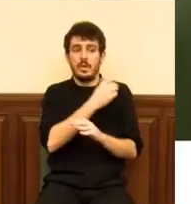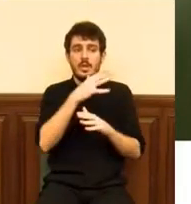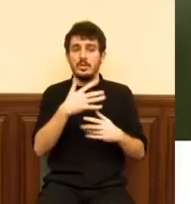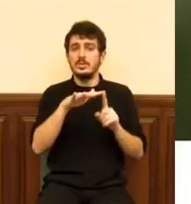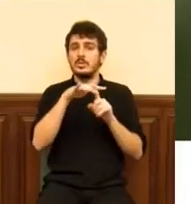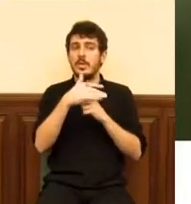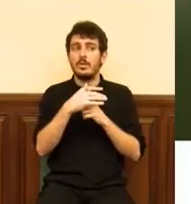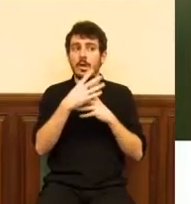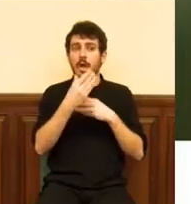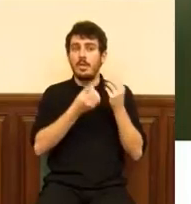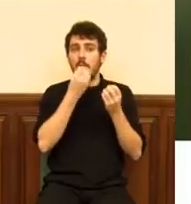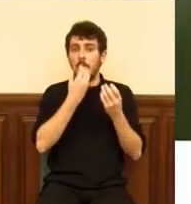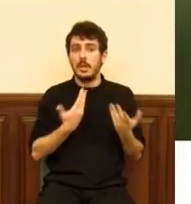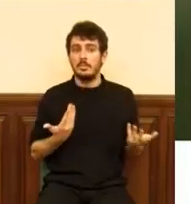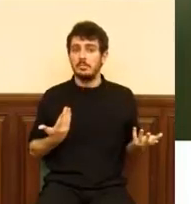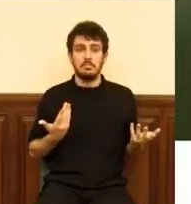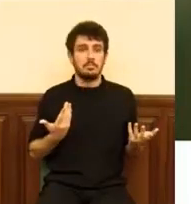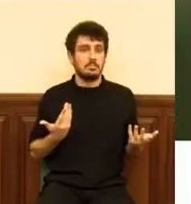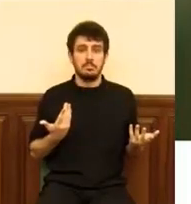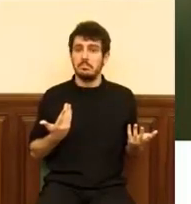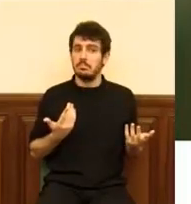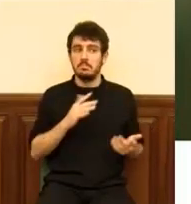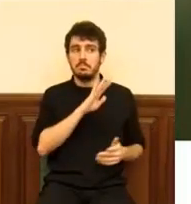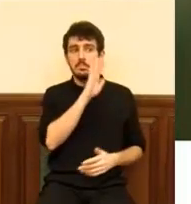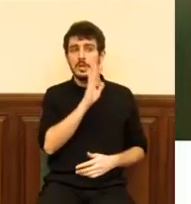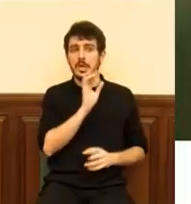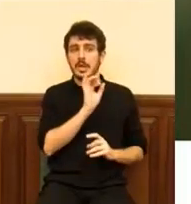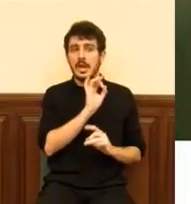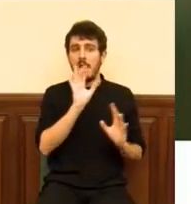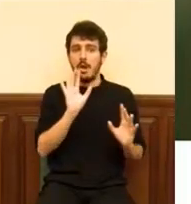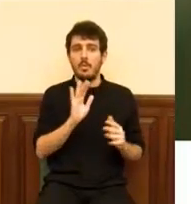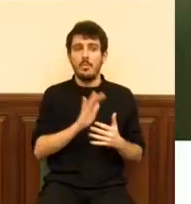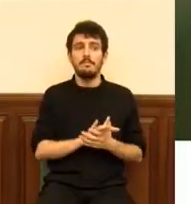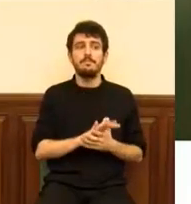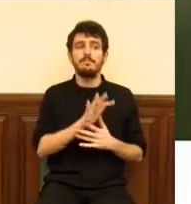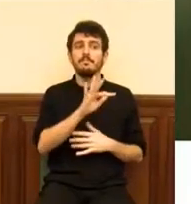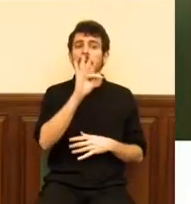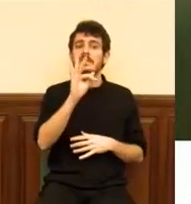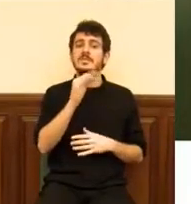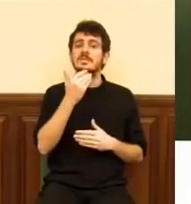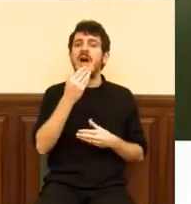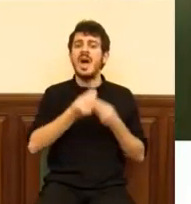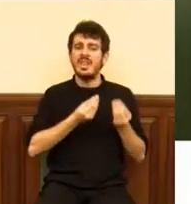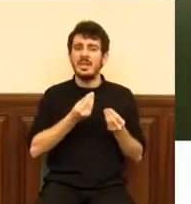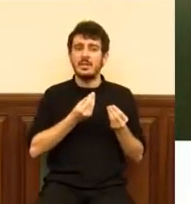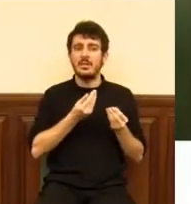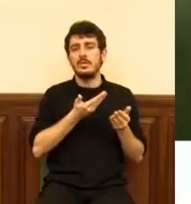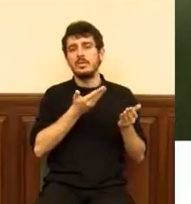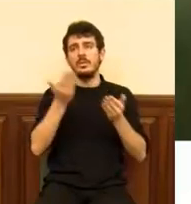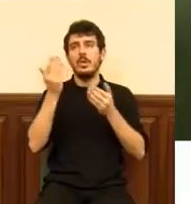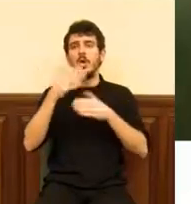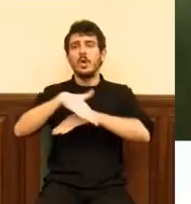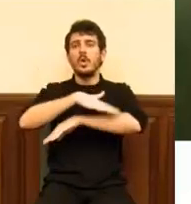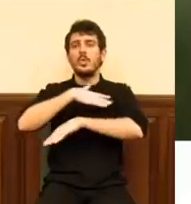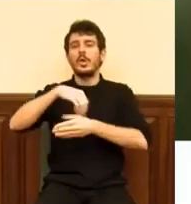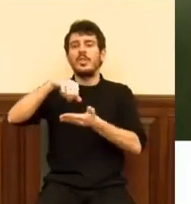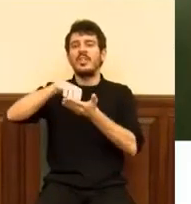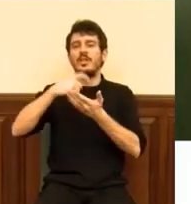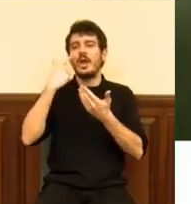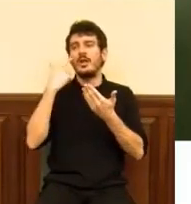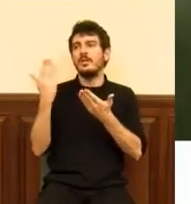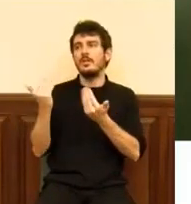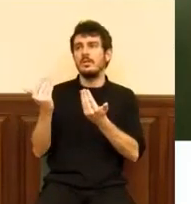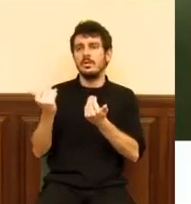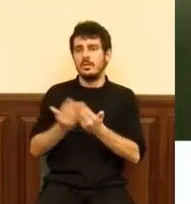lo está haciendo demasiado bien, y lo que hace es instar al Gobierno central. Es decir, o sea,